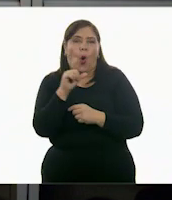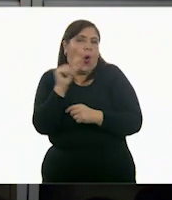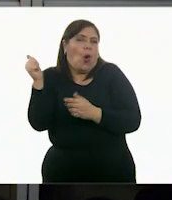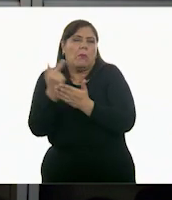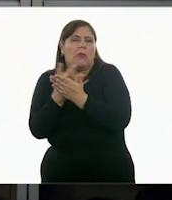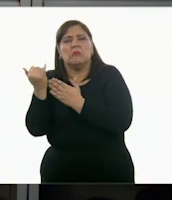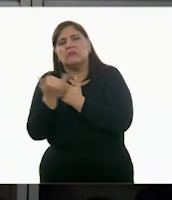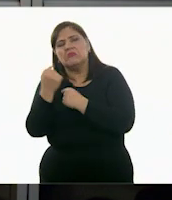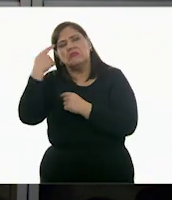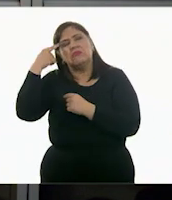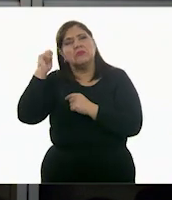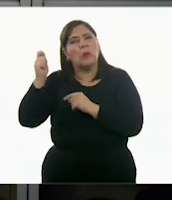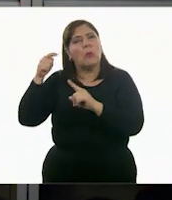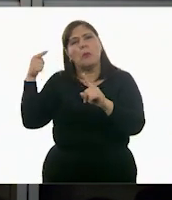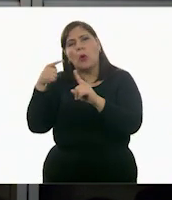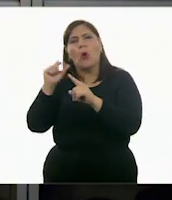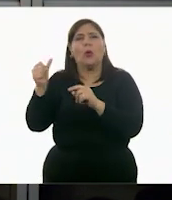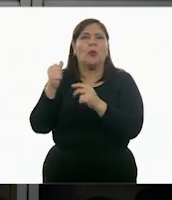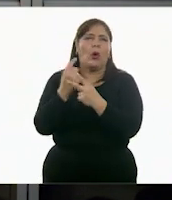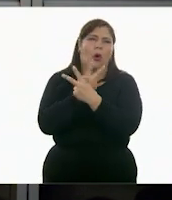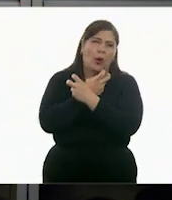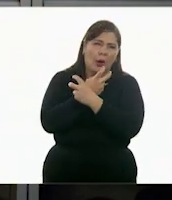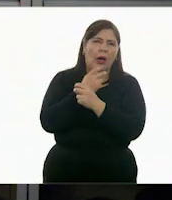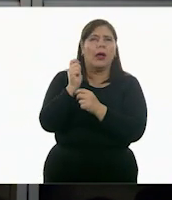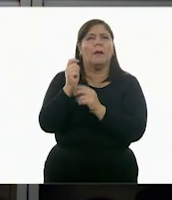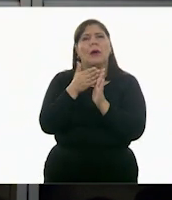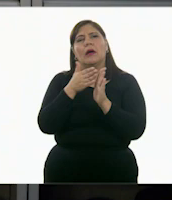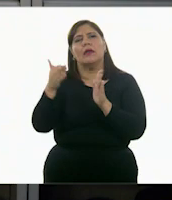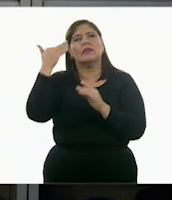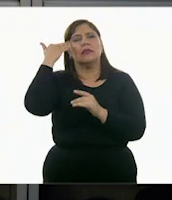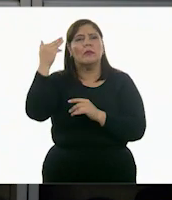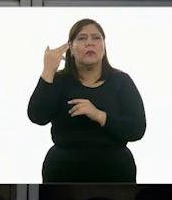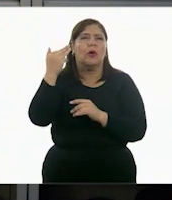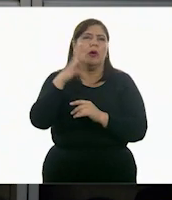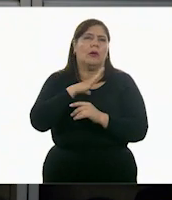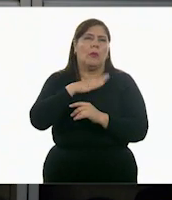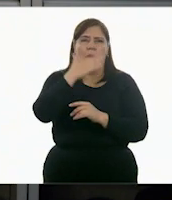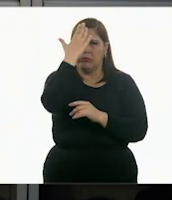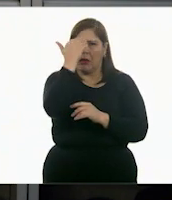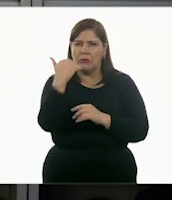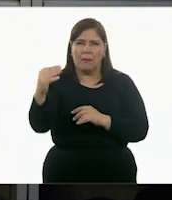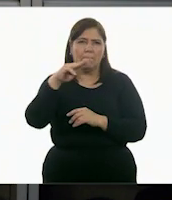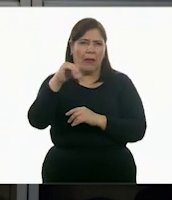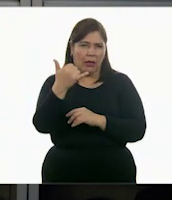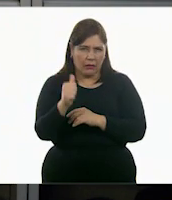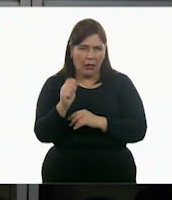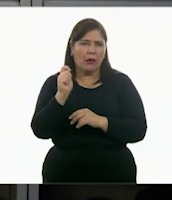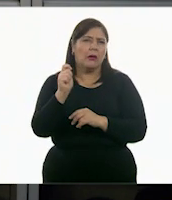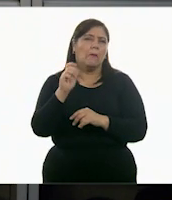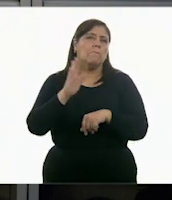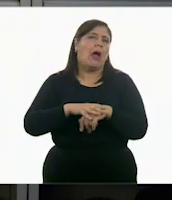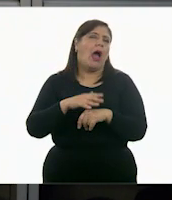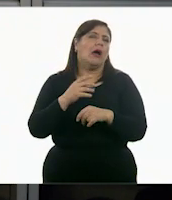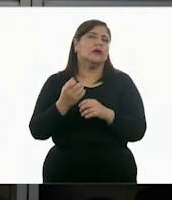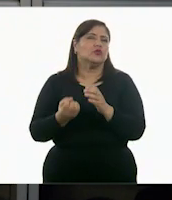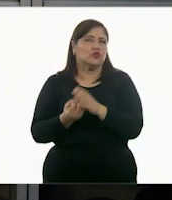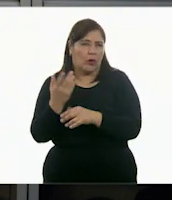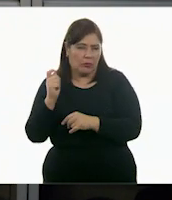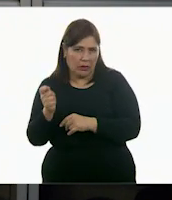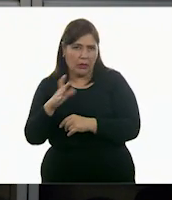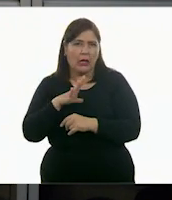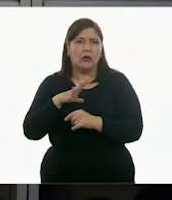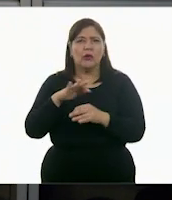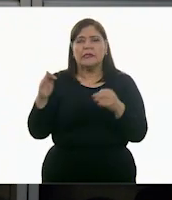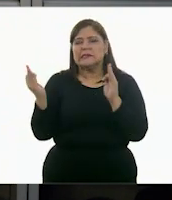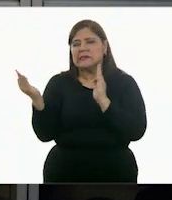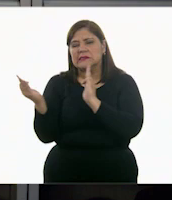que era con esqueletos de la época maya, mucho más jóvenes, que se encuentran en los cenotes que suelen estar cerca de